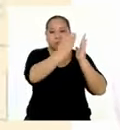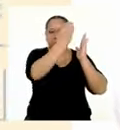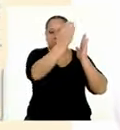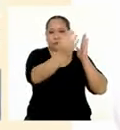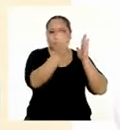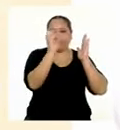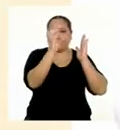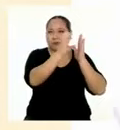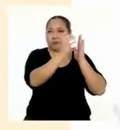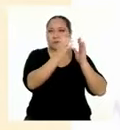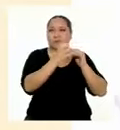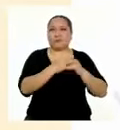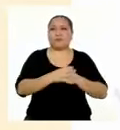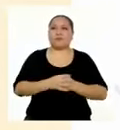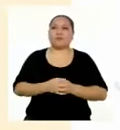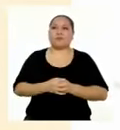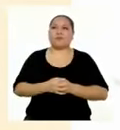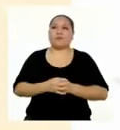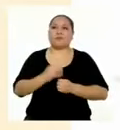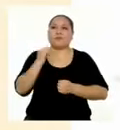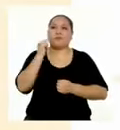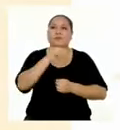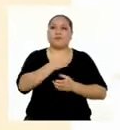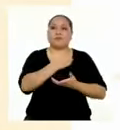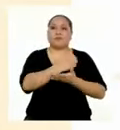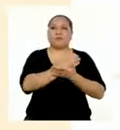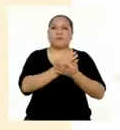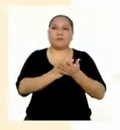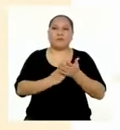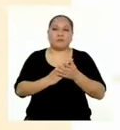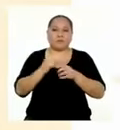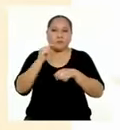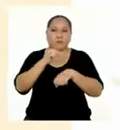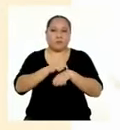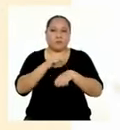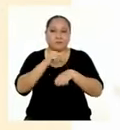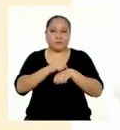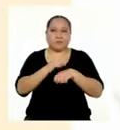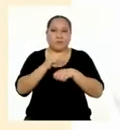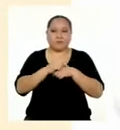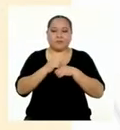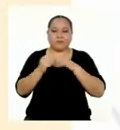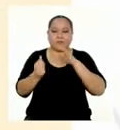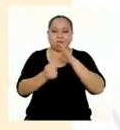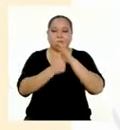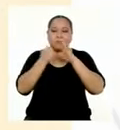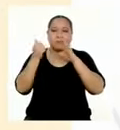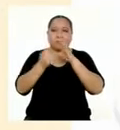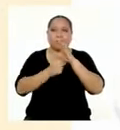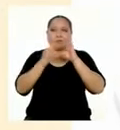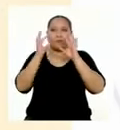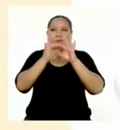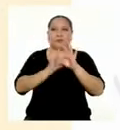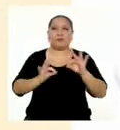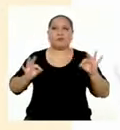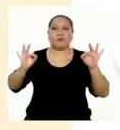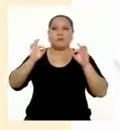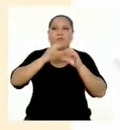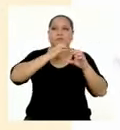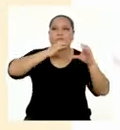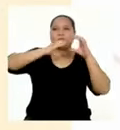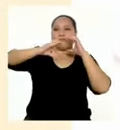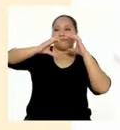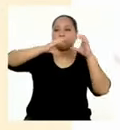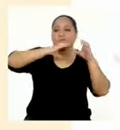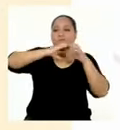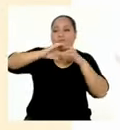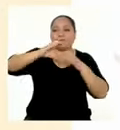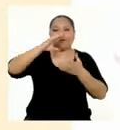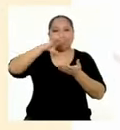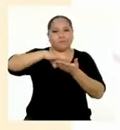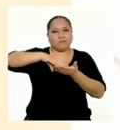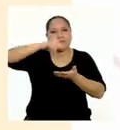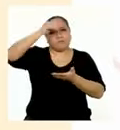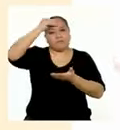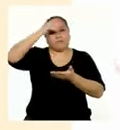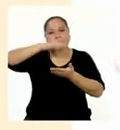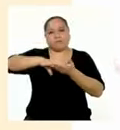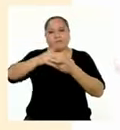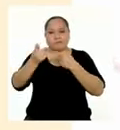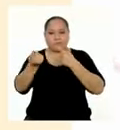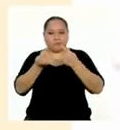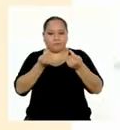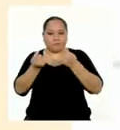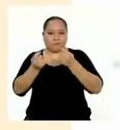hemos planteado. En este contexto de cuarentena y aislamiento social, es muy importante conversar y aprender respecto